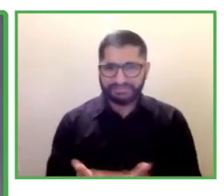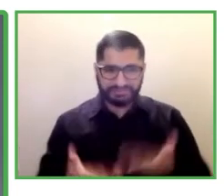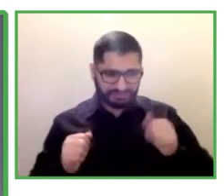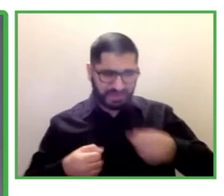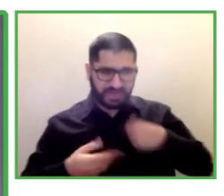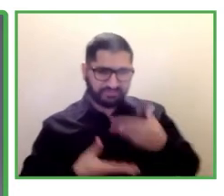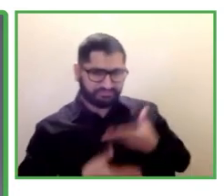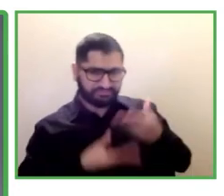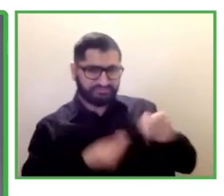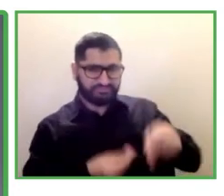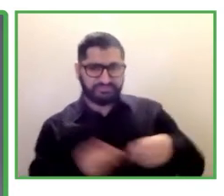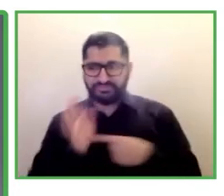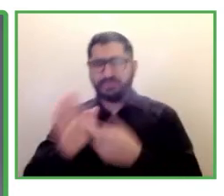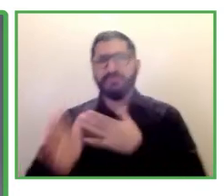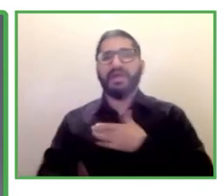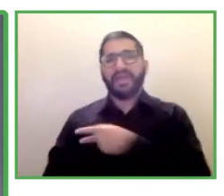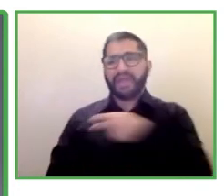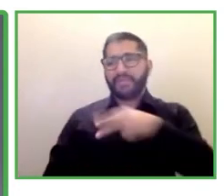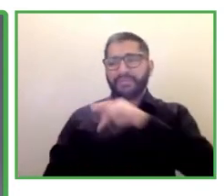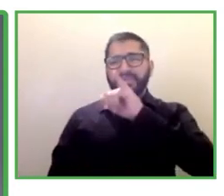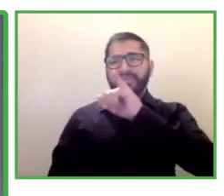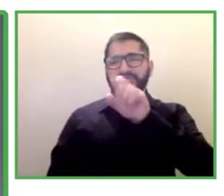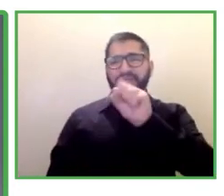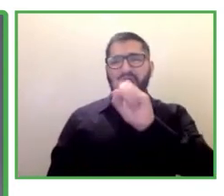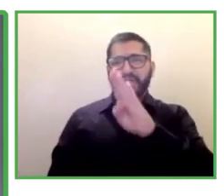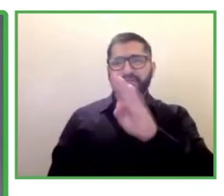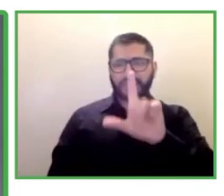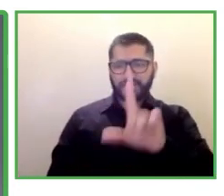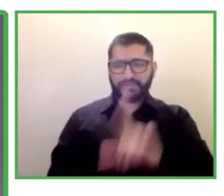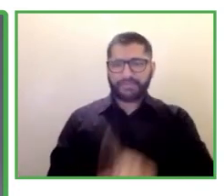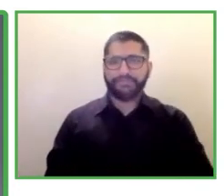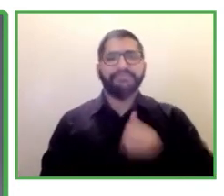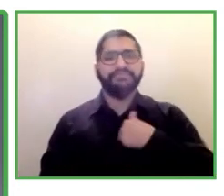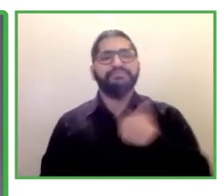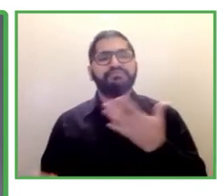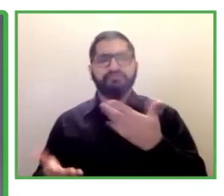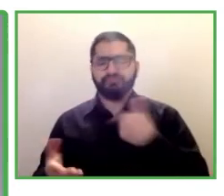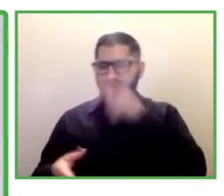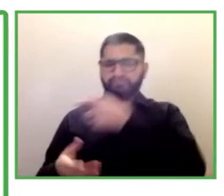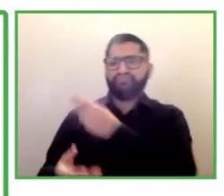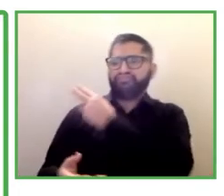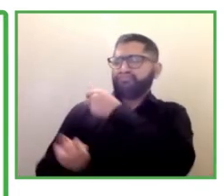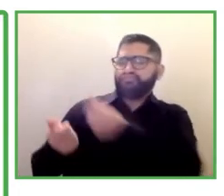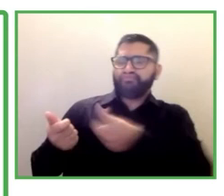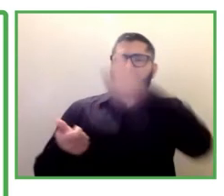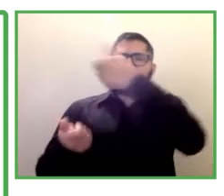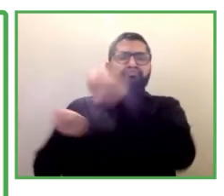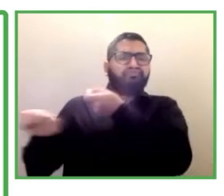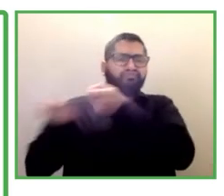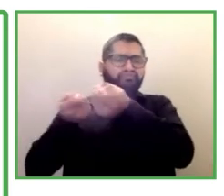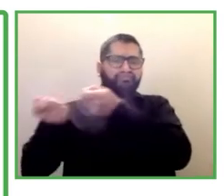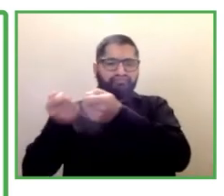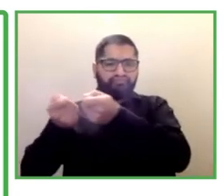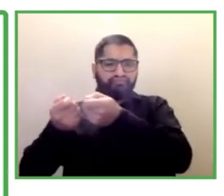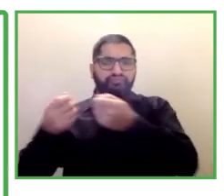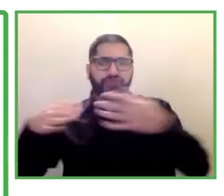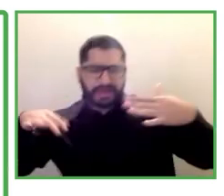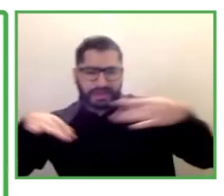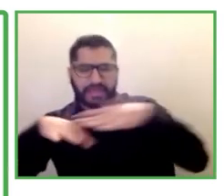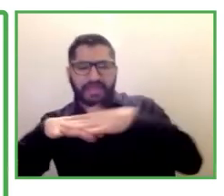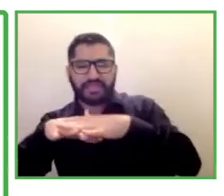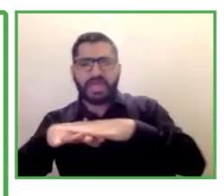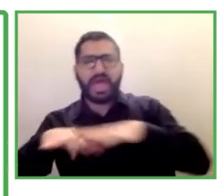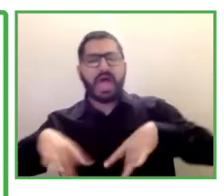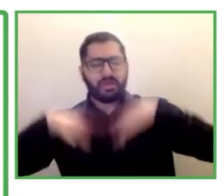Heiner y soy directora del Programa Nacional de la Red Australiana sobre Discapacidad. Y quiero compartir con ustedes el día de